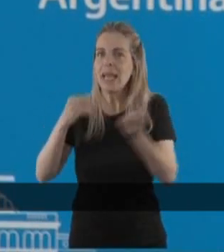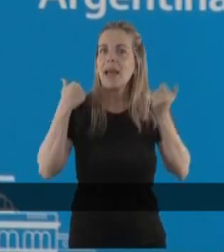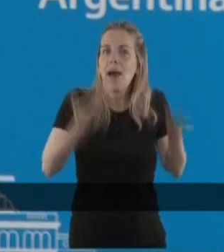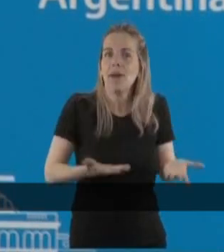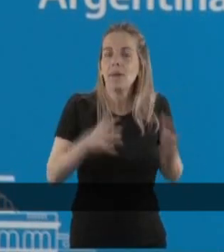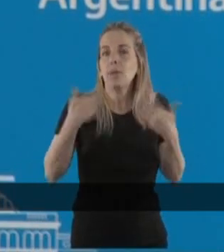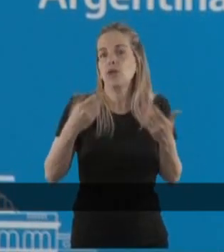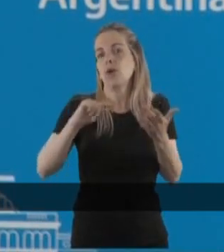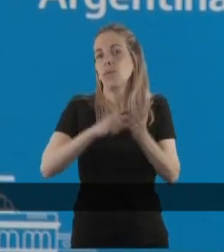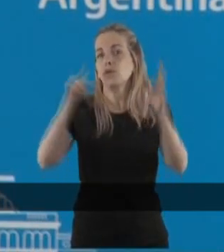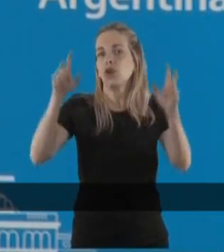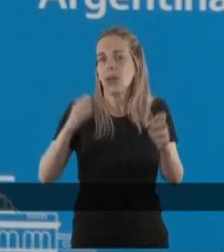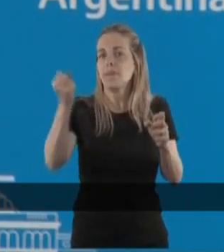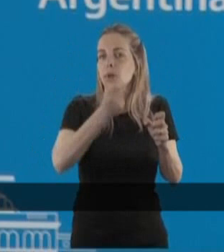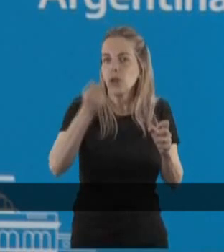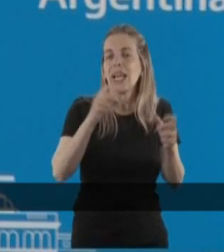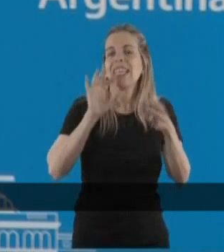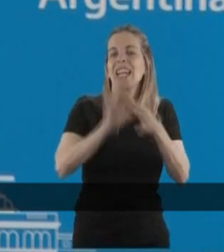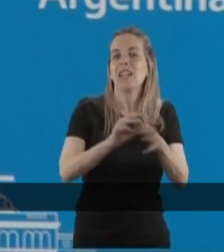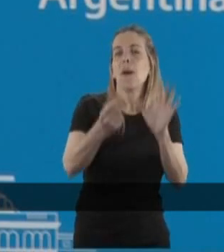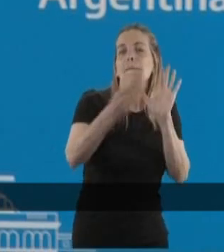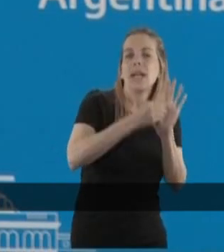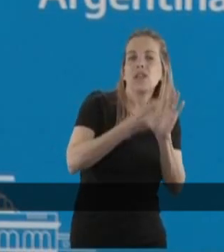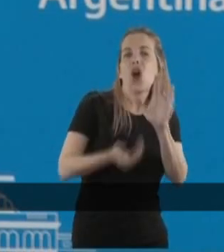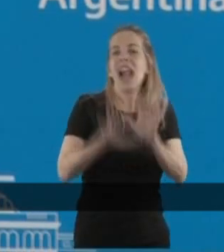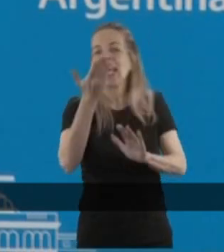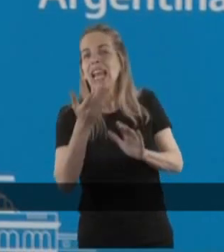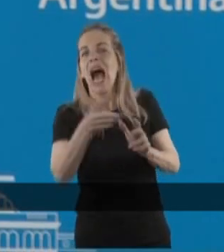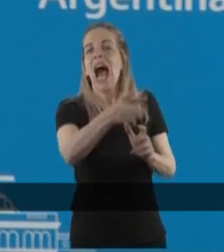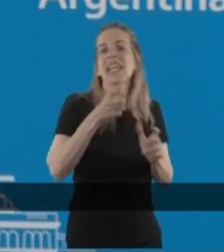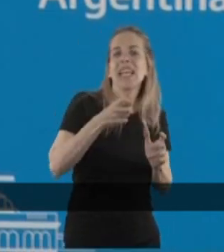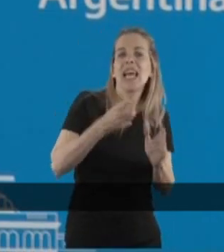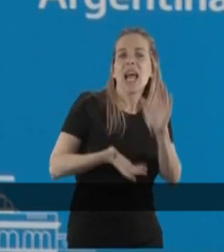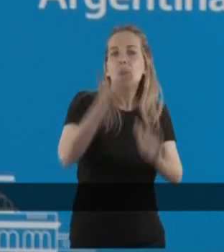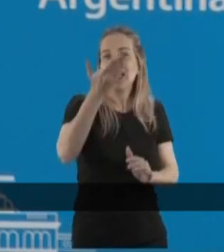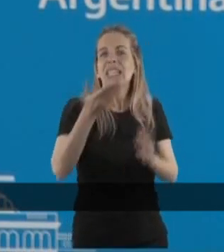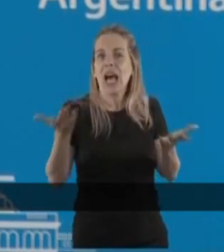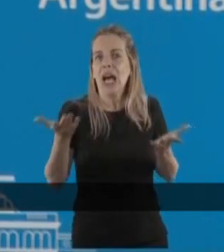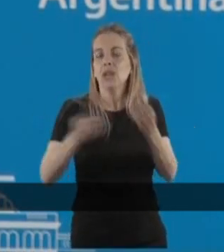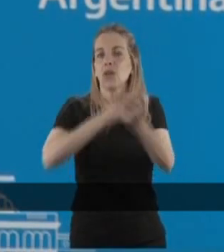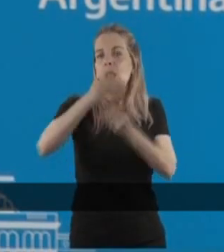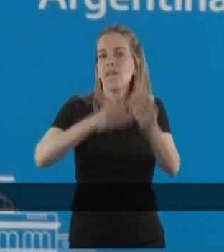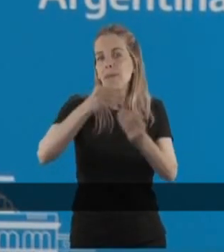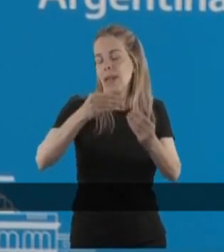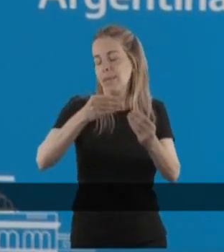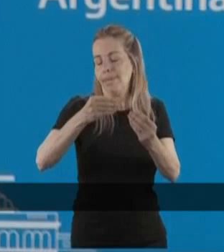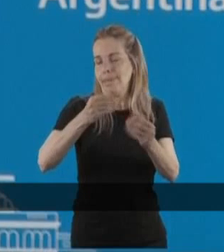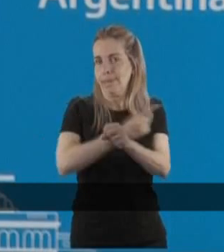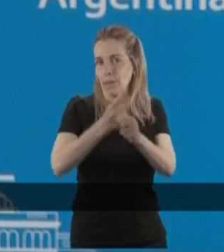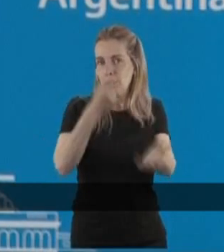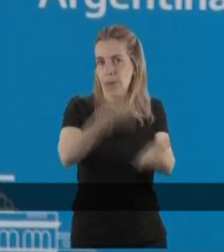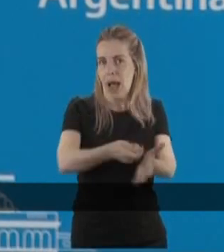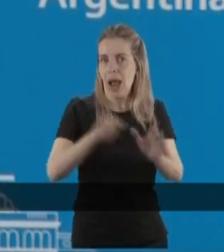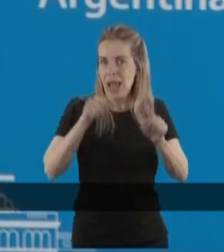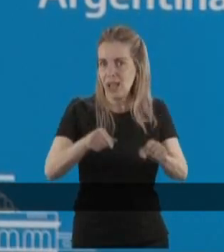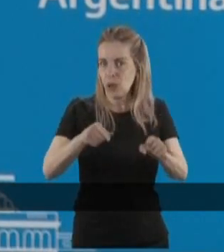centrales que tienen que ver con los precios, con los alquileres, por aquellos lugares donde se van los ingresos de la familia, que ocupan principalmente en este momento